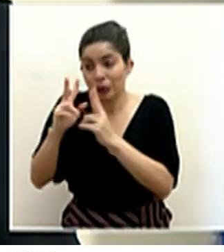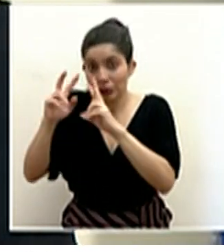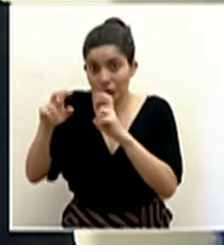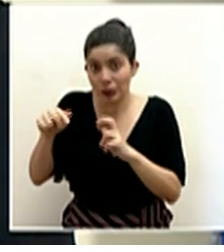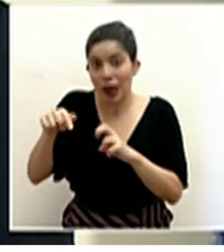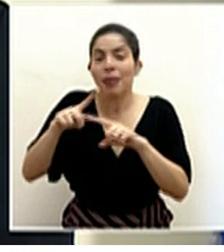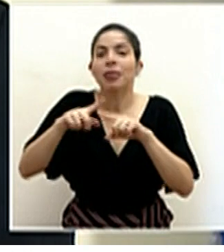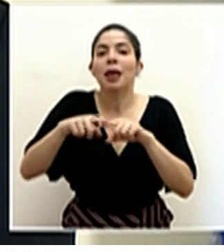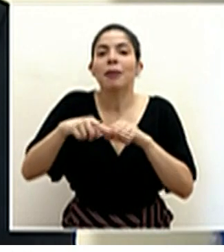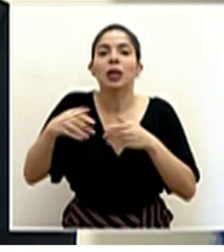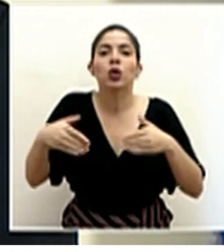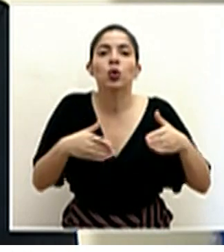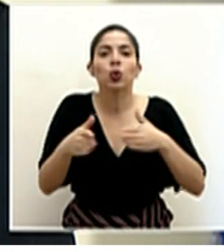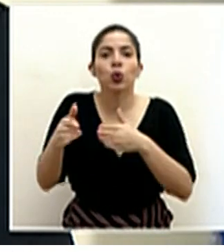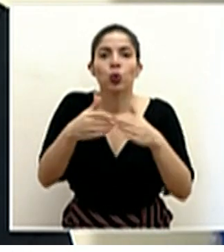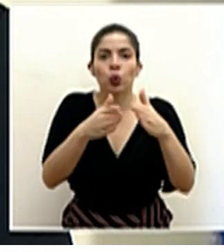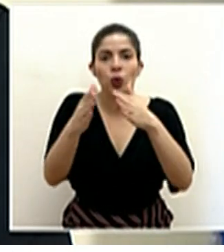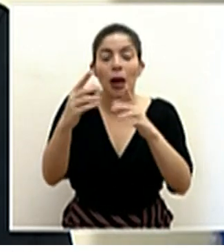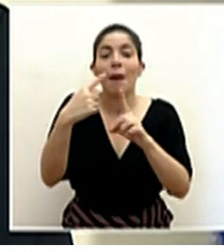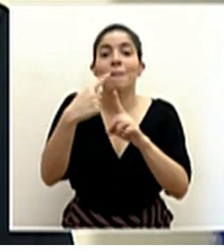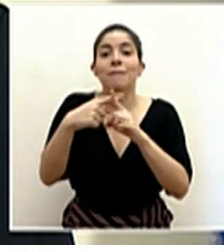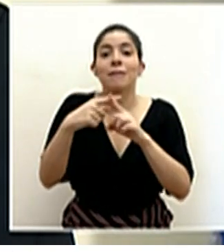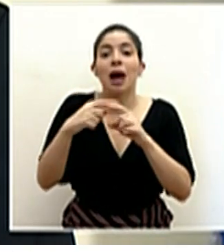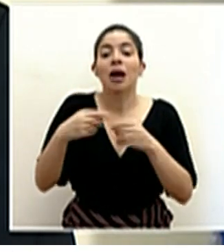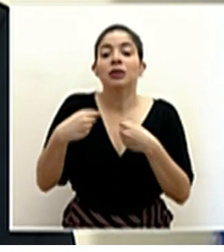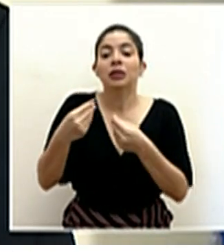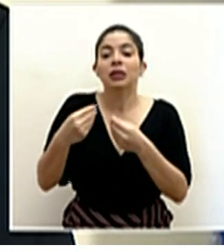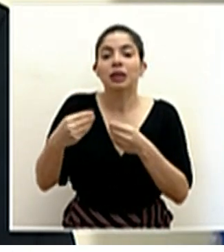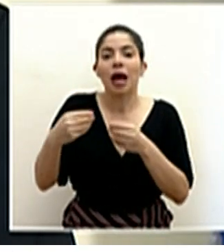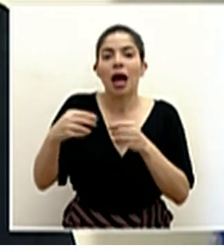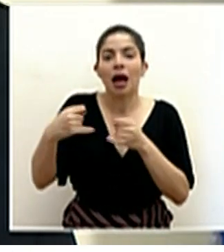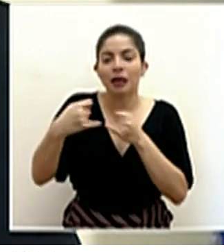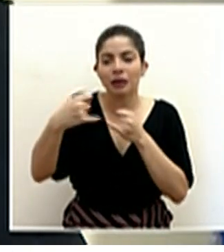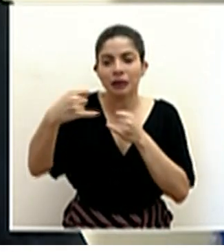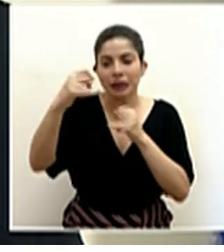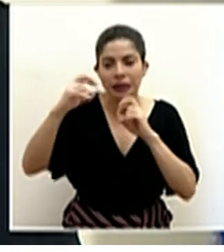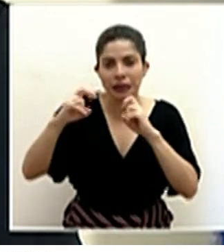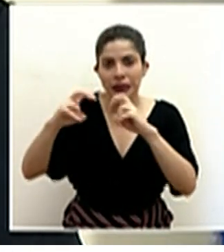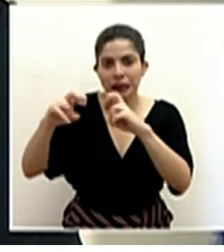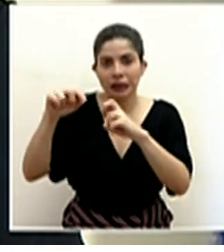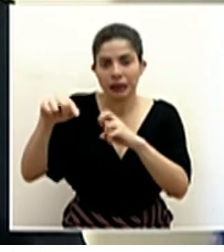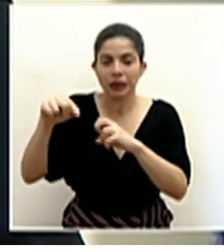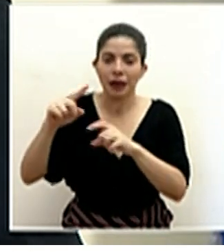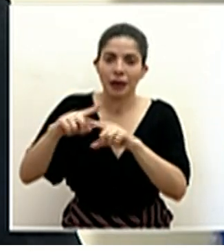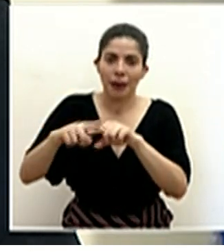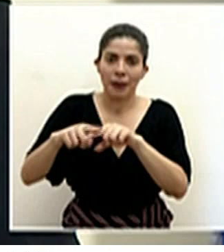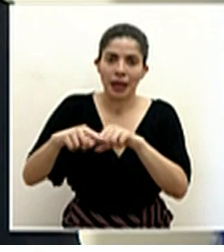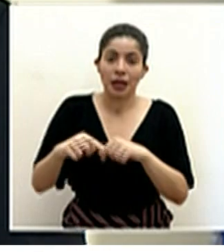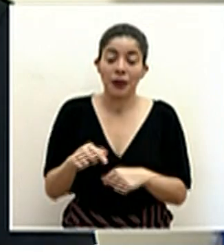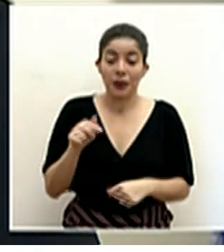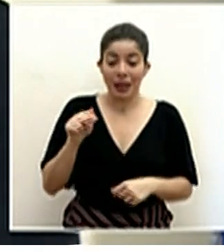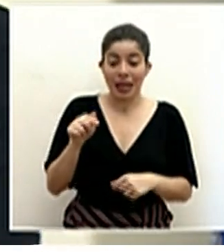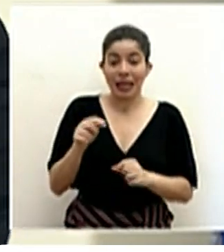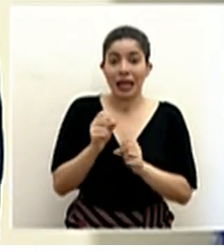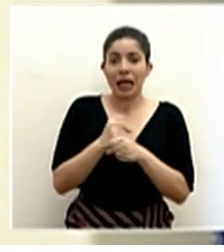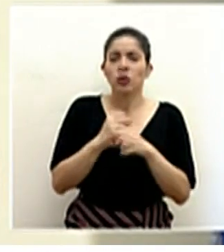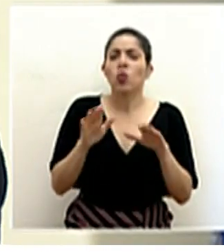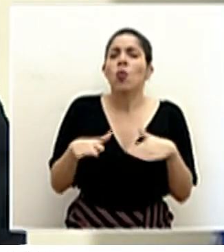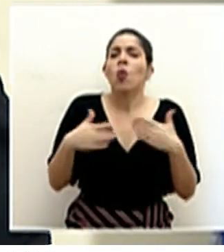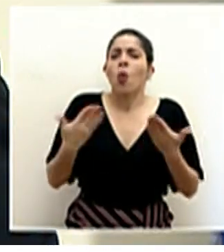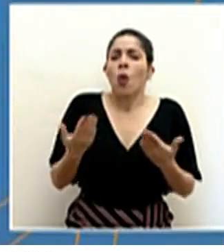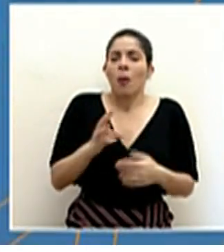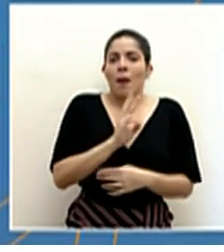de la ruta que se tenga que seguir y de la trazabilidad que tengamos que desarrollar. Esto lo vamos a hacer mediante